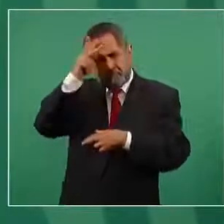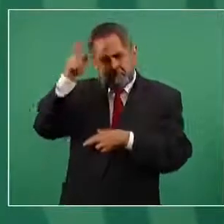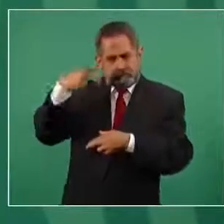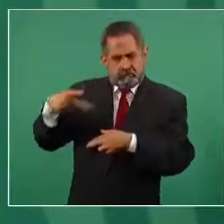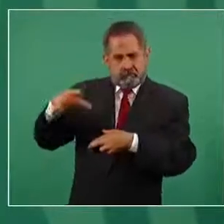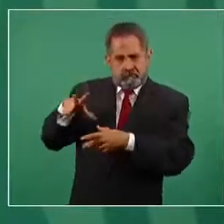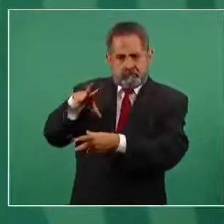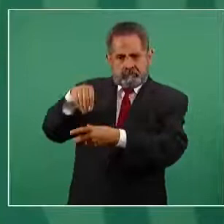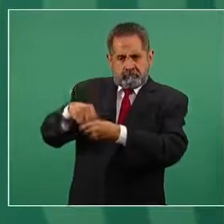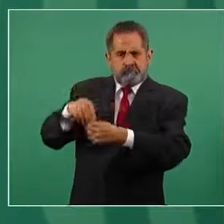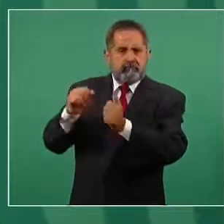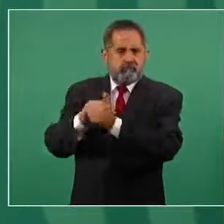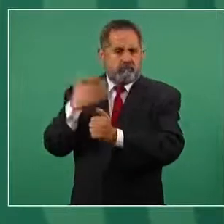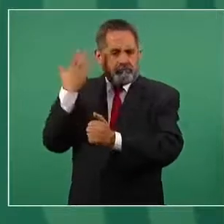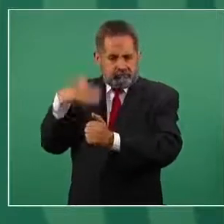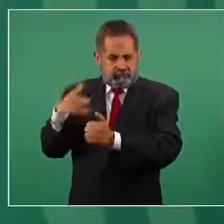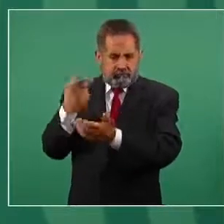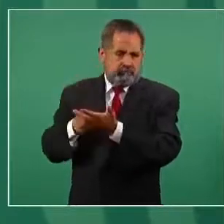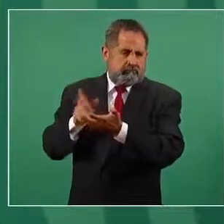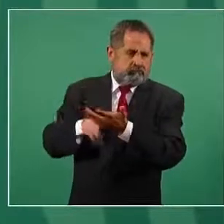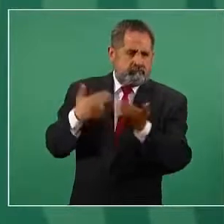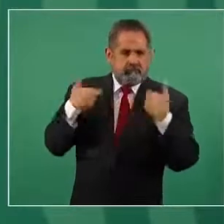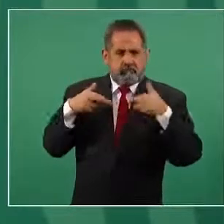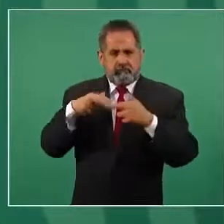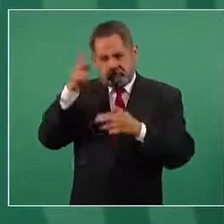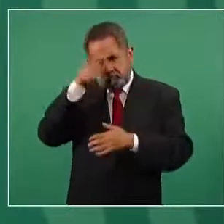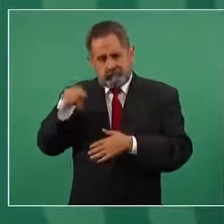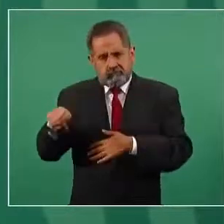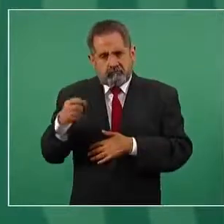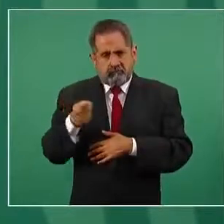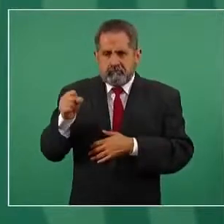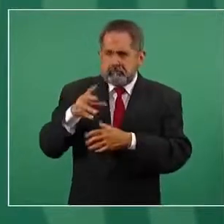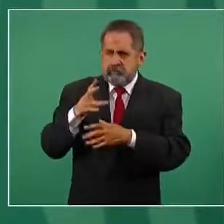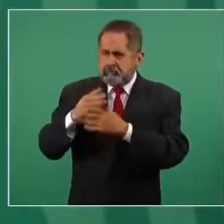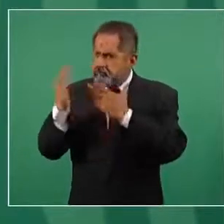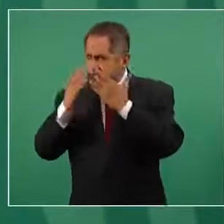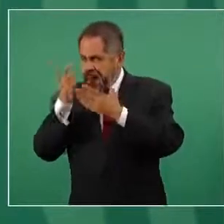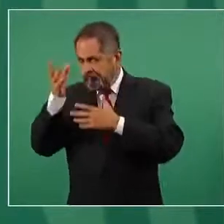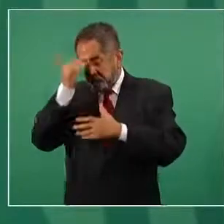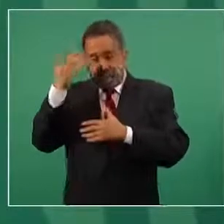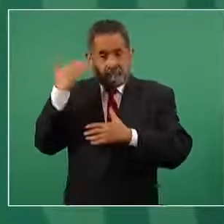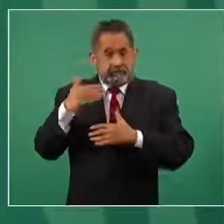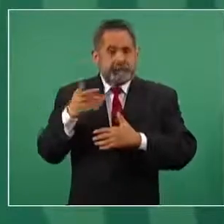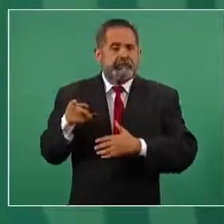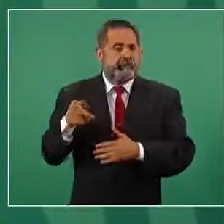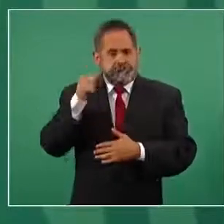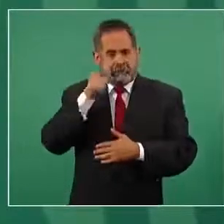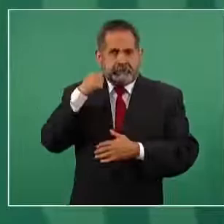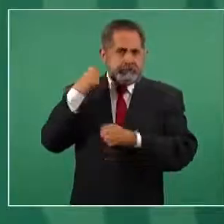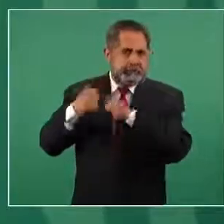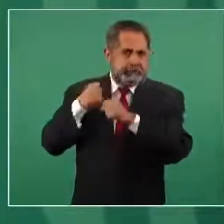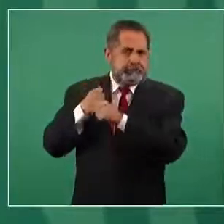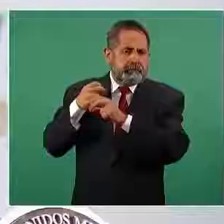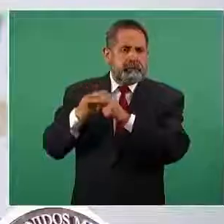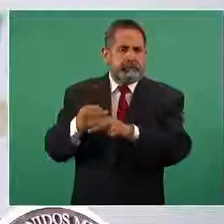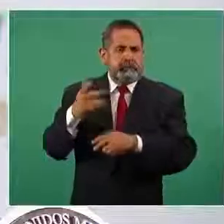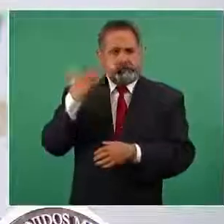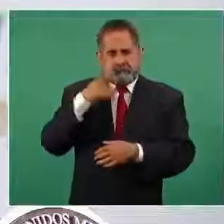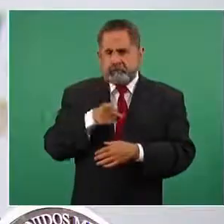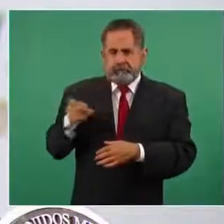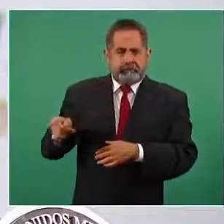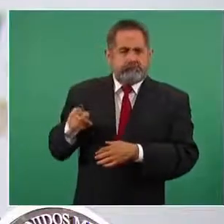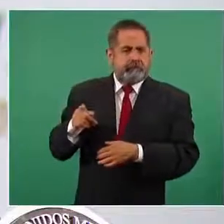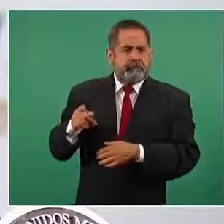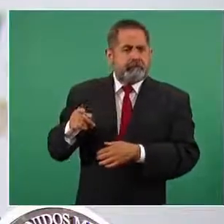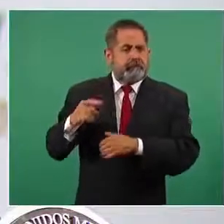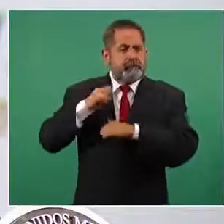personal con estas condiciones, estos talentos, esta formación, y siempre lo ha tenido. Seguramente la maestra podrá